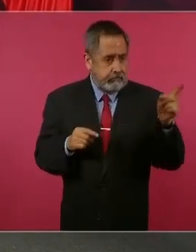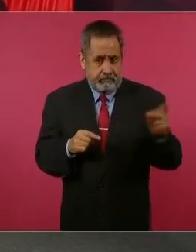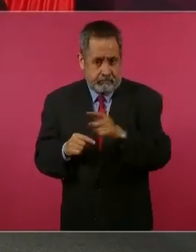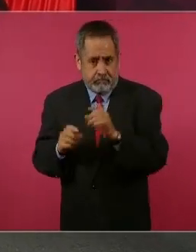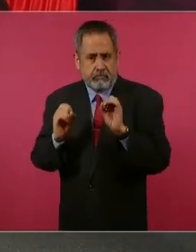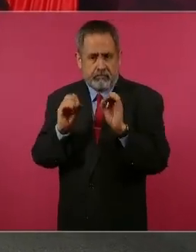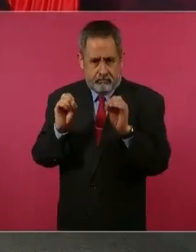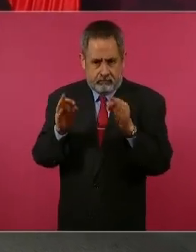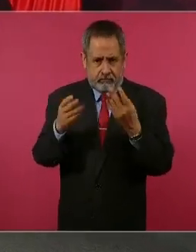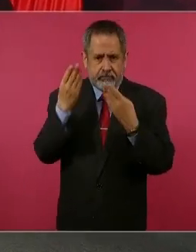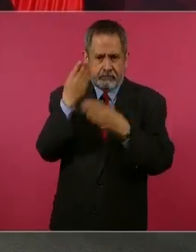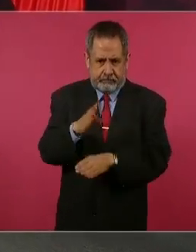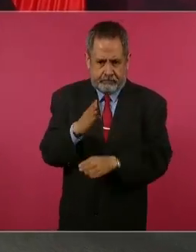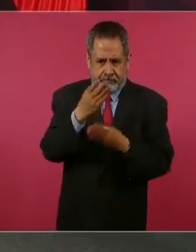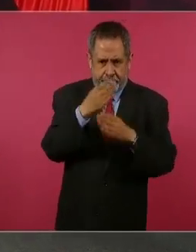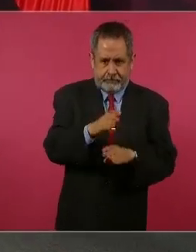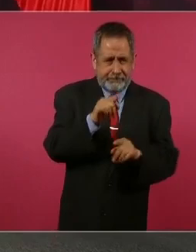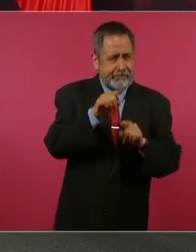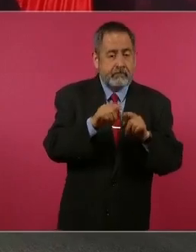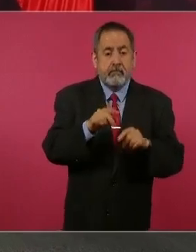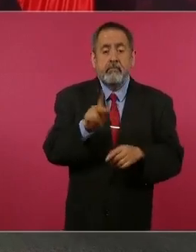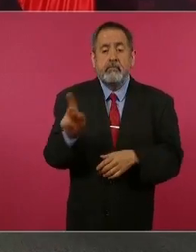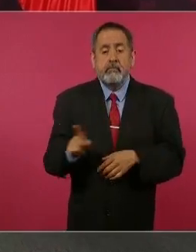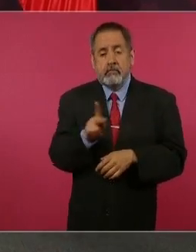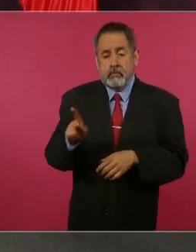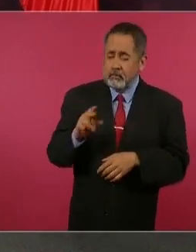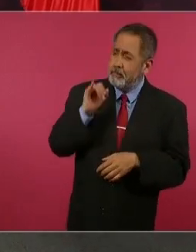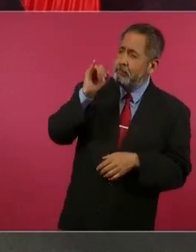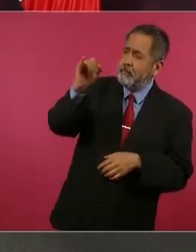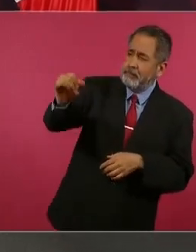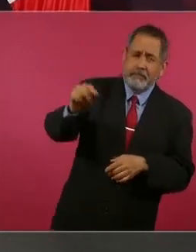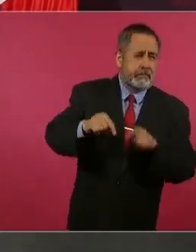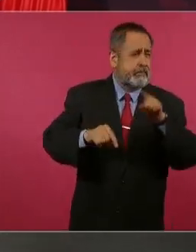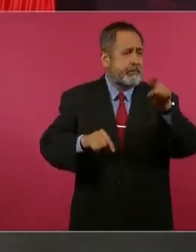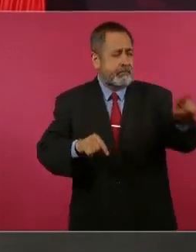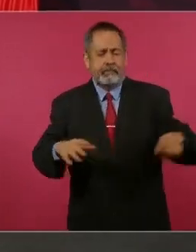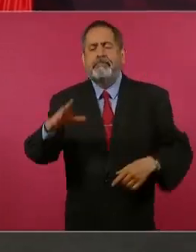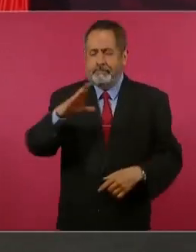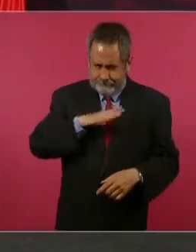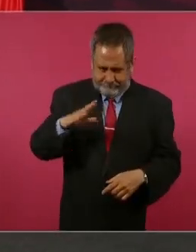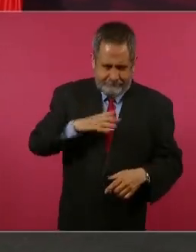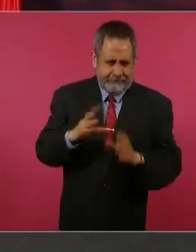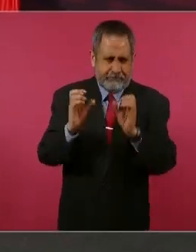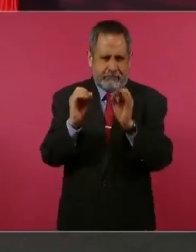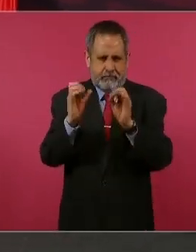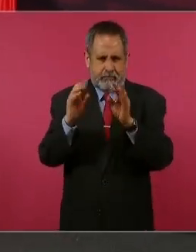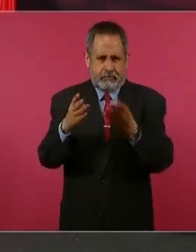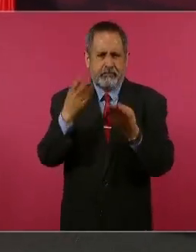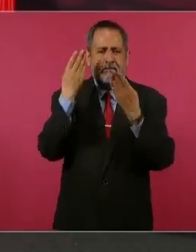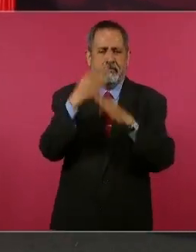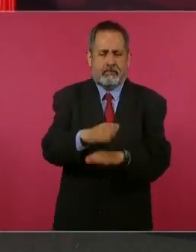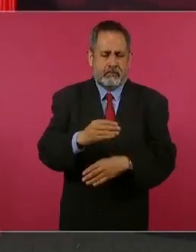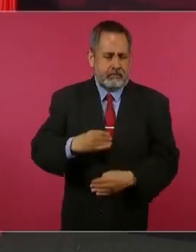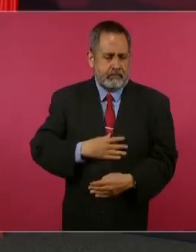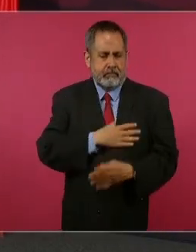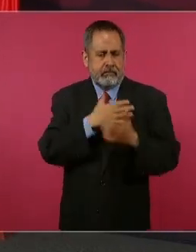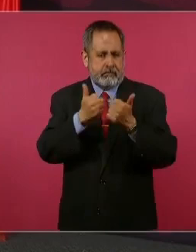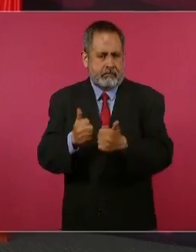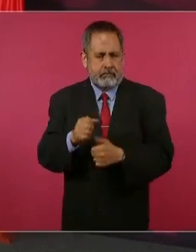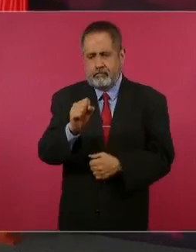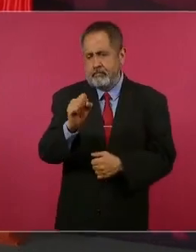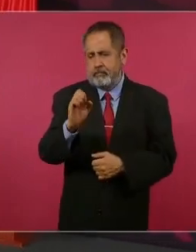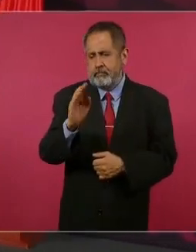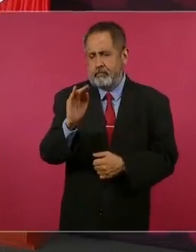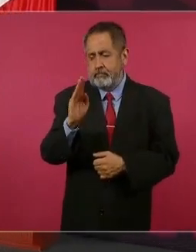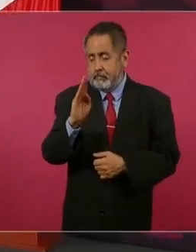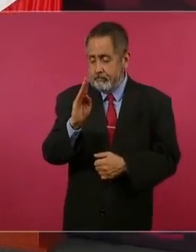en todo el país hasta en las comunidades más apartadas hay una sucursal del Banco del Bienestar entonces ahí